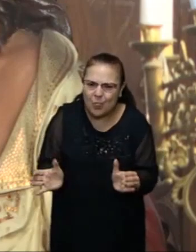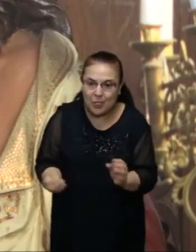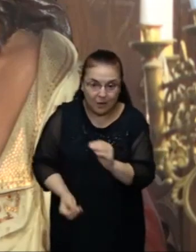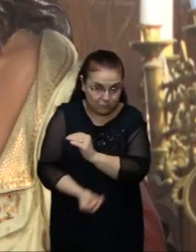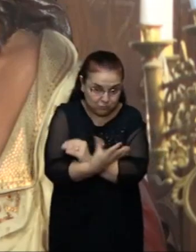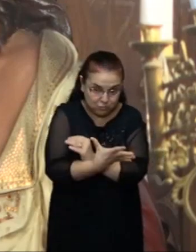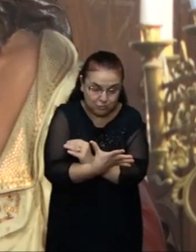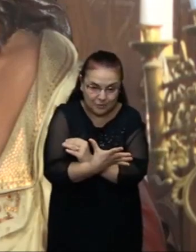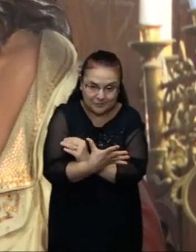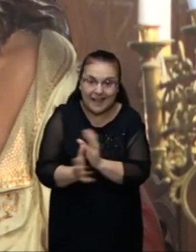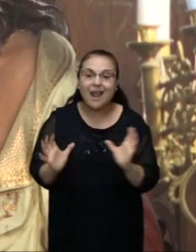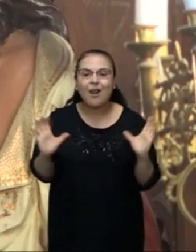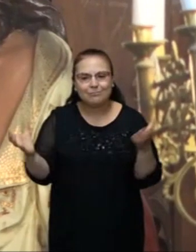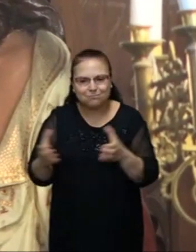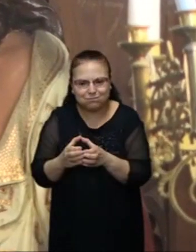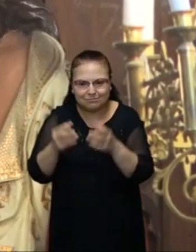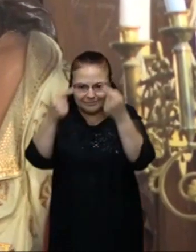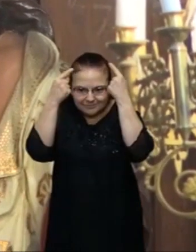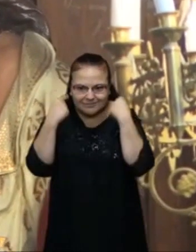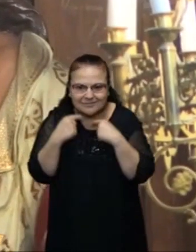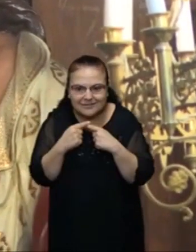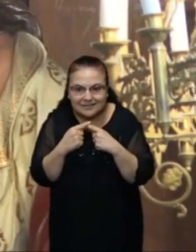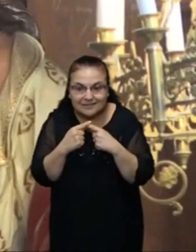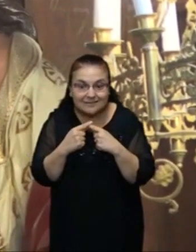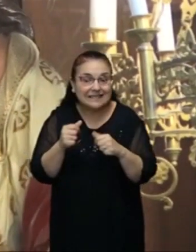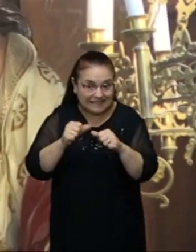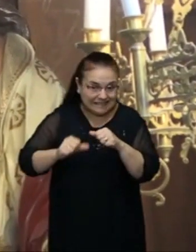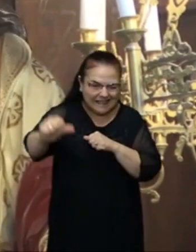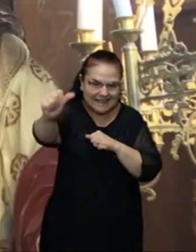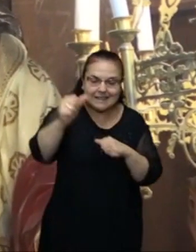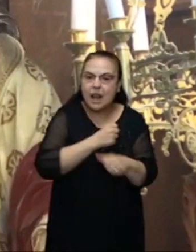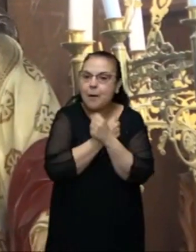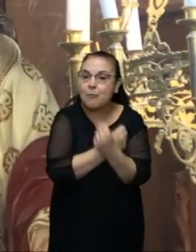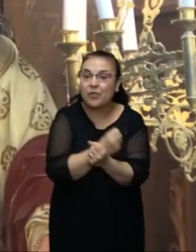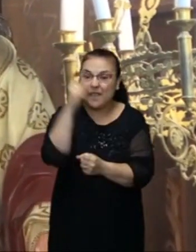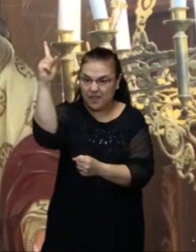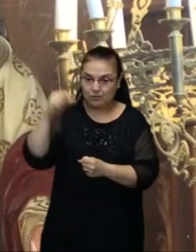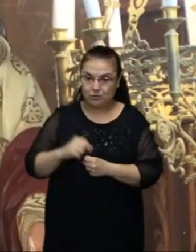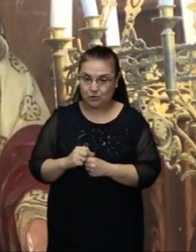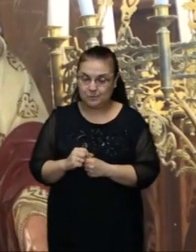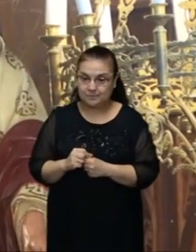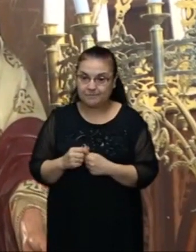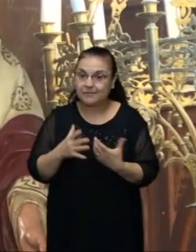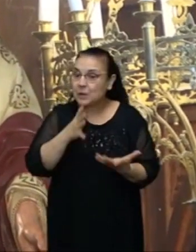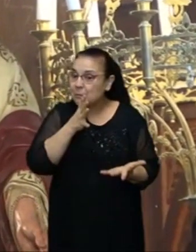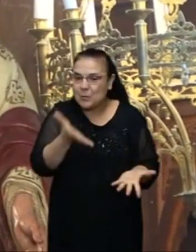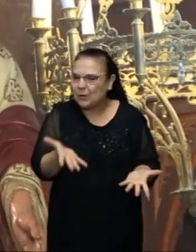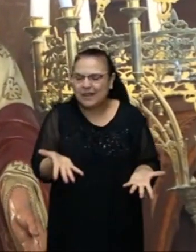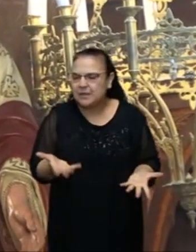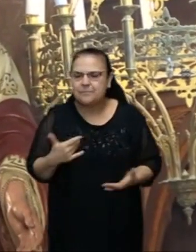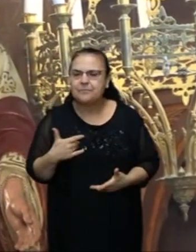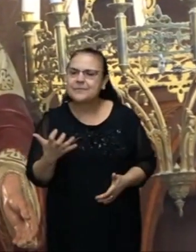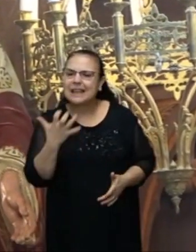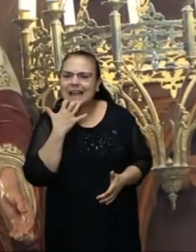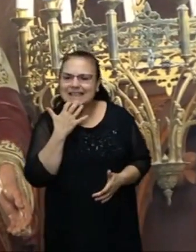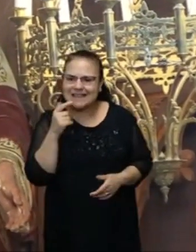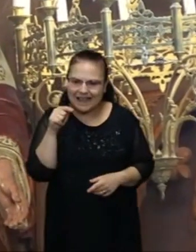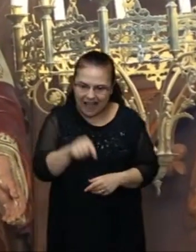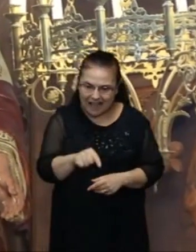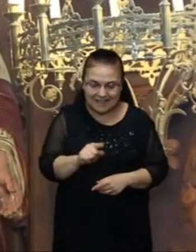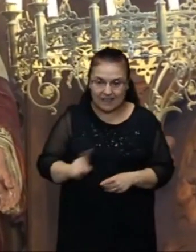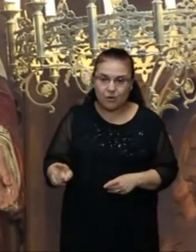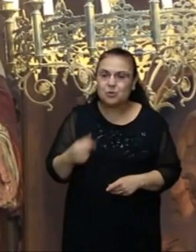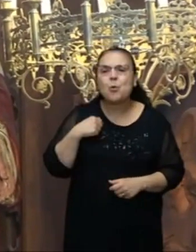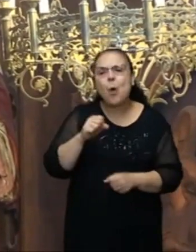espíritu, que es el amor de Dios. Ah, claro, porque si no lo haces así, ¿sabes qué pasa? que al final dice el Señor, si amas a los